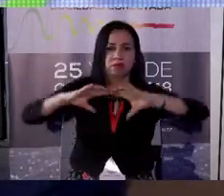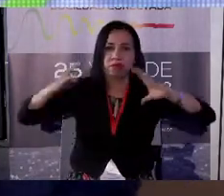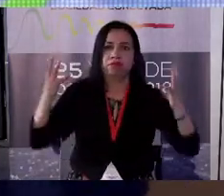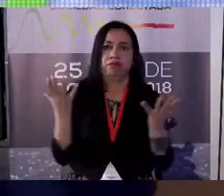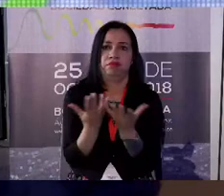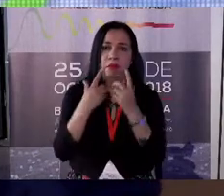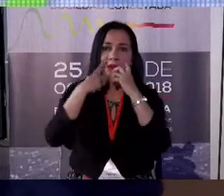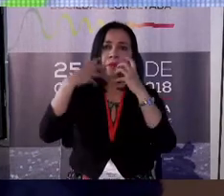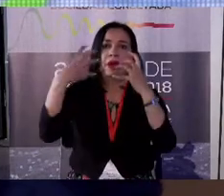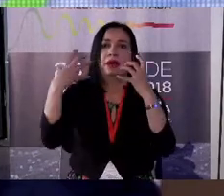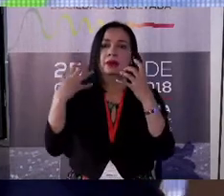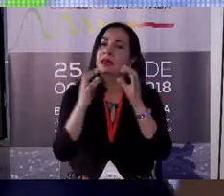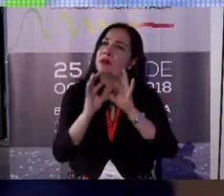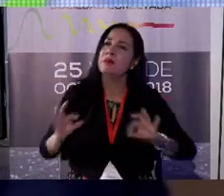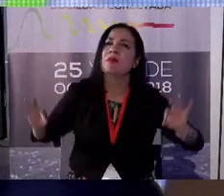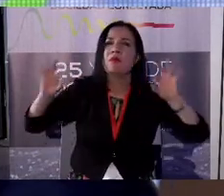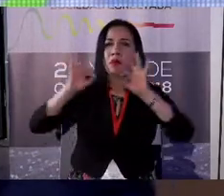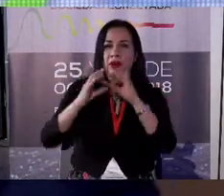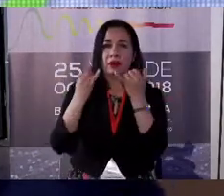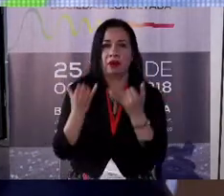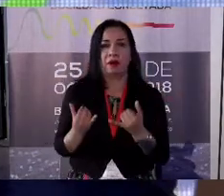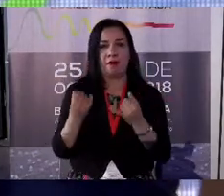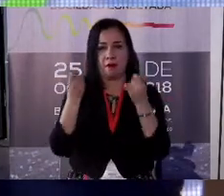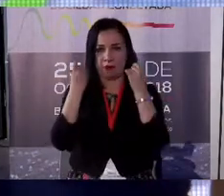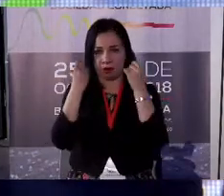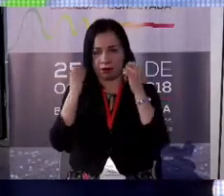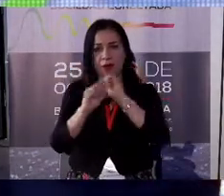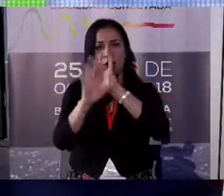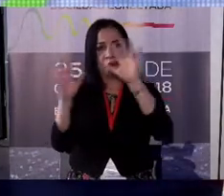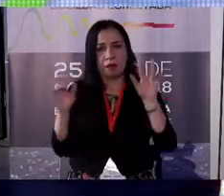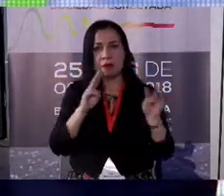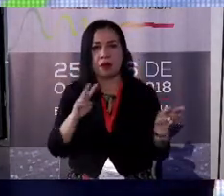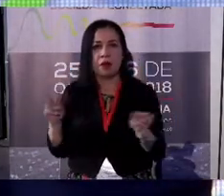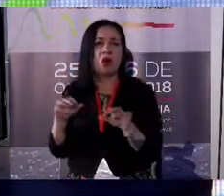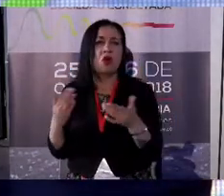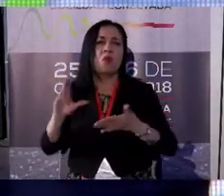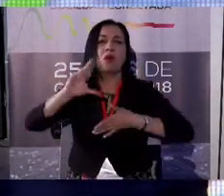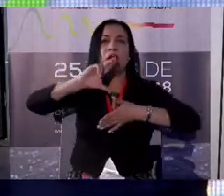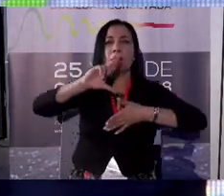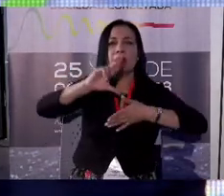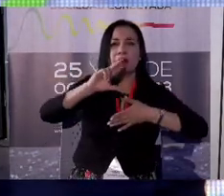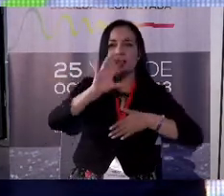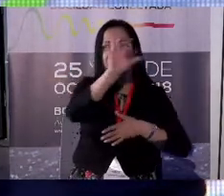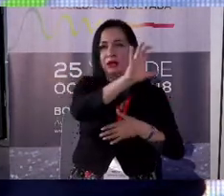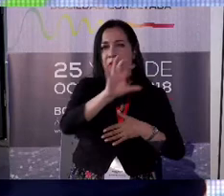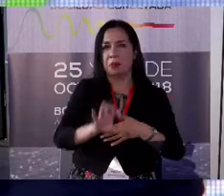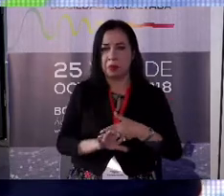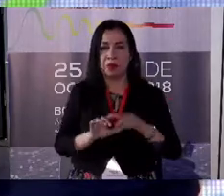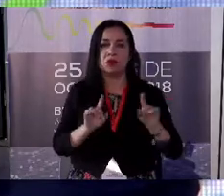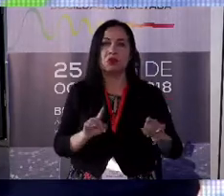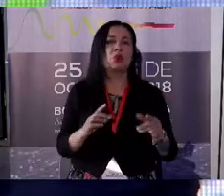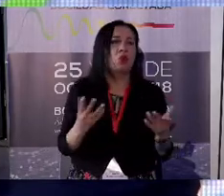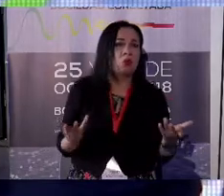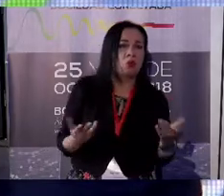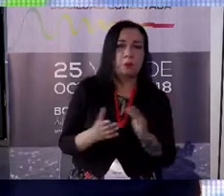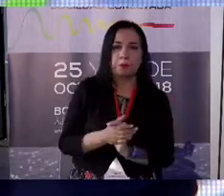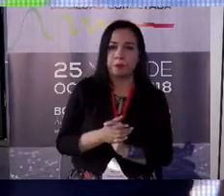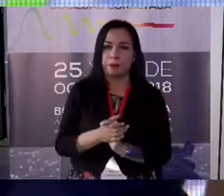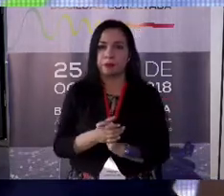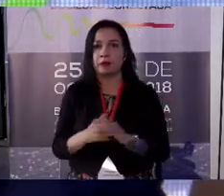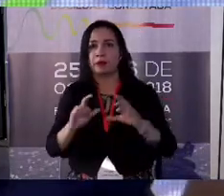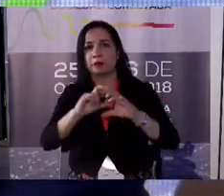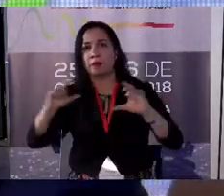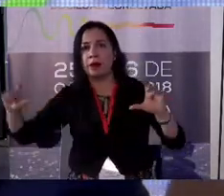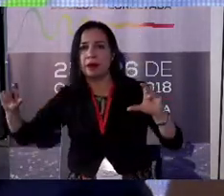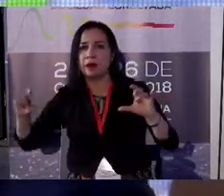Por eso es que es importantísimo entender y poder ver cómo ubicamos a América Latina en todo esto. Las bandas milimétricas, le estamos prestando